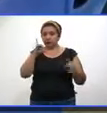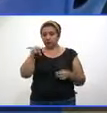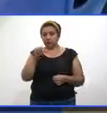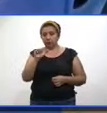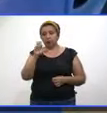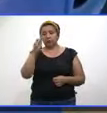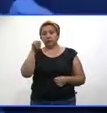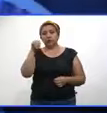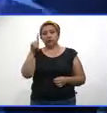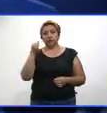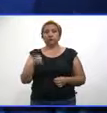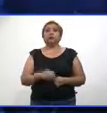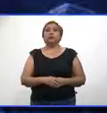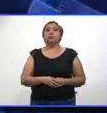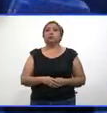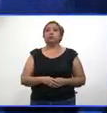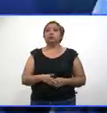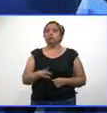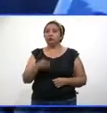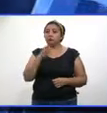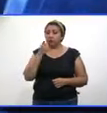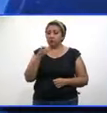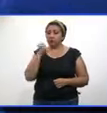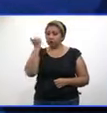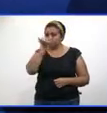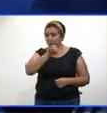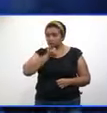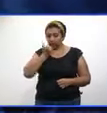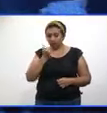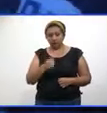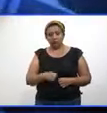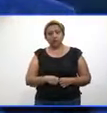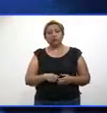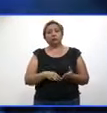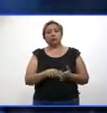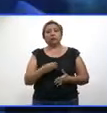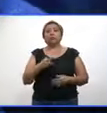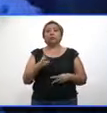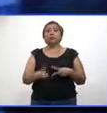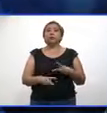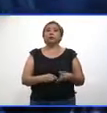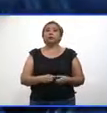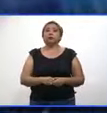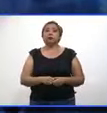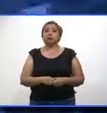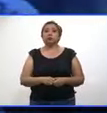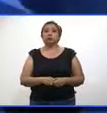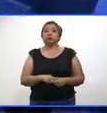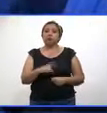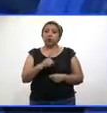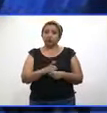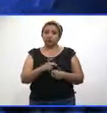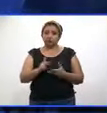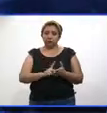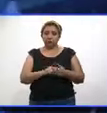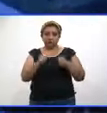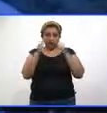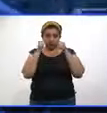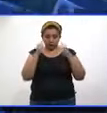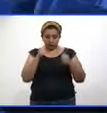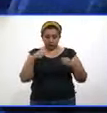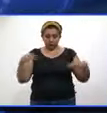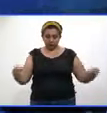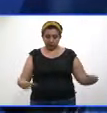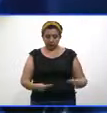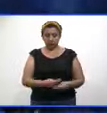José Armando Amaro Solís. Aquel estudiante de medicina que va por primera vez a atender un parto, en vez